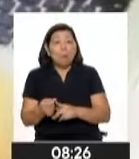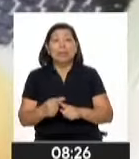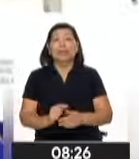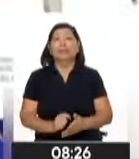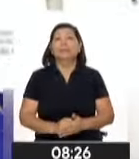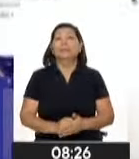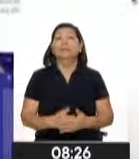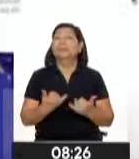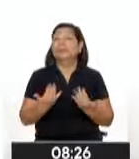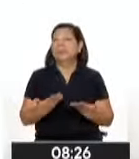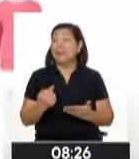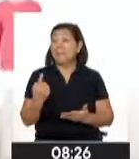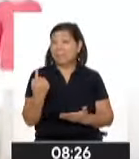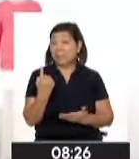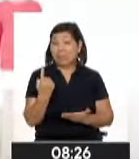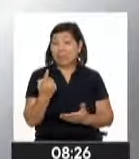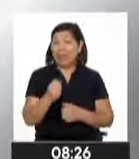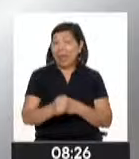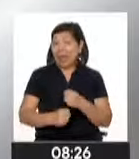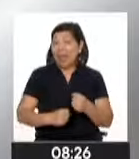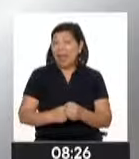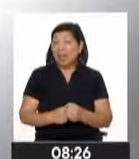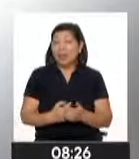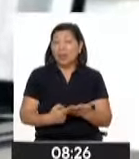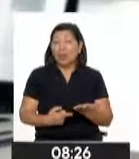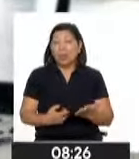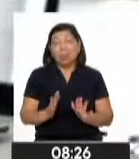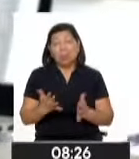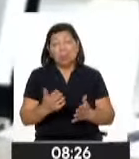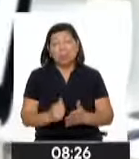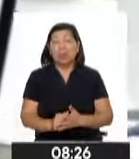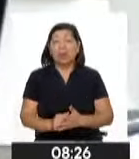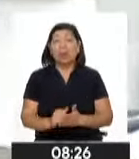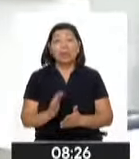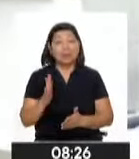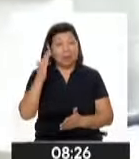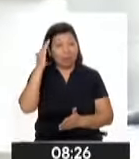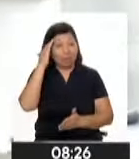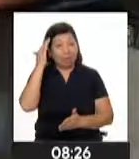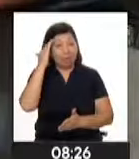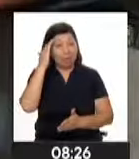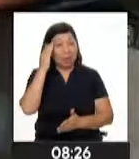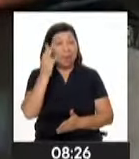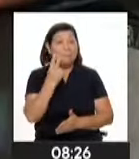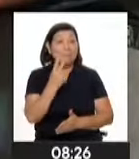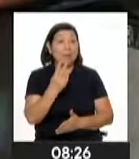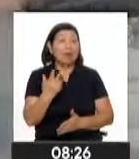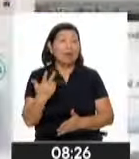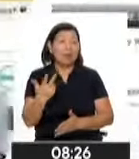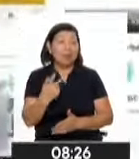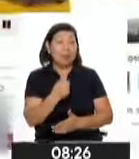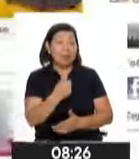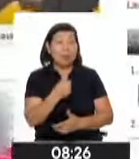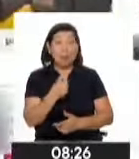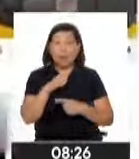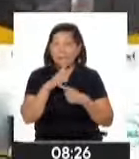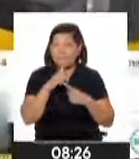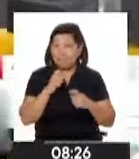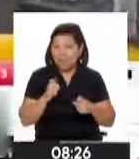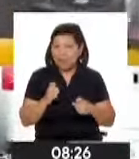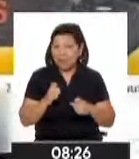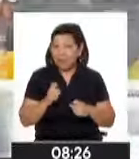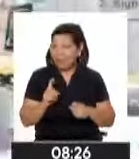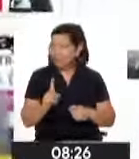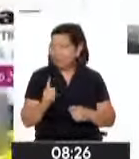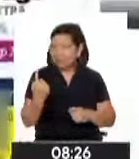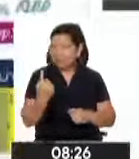Esta es la primera edición del año y tendrá una duración de 5 días, del 27 al 31 de marzo. Pero no se